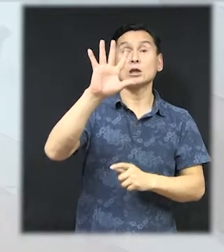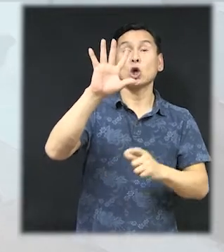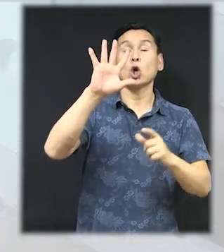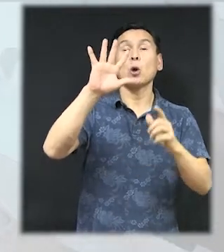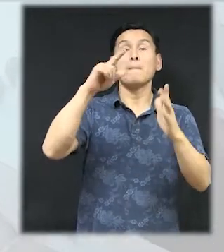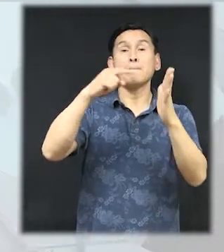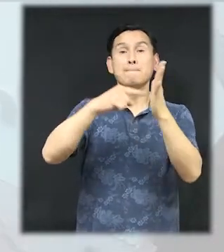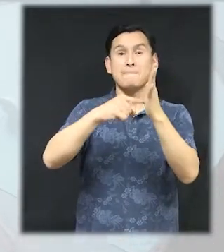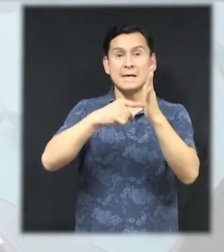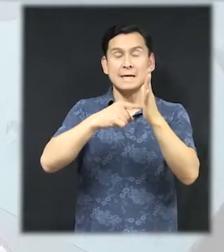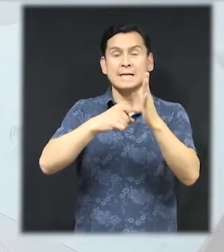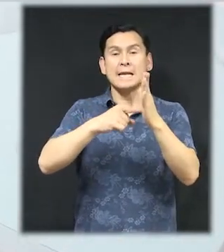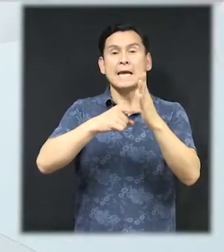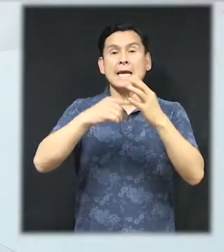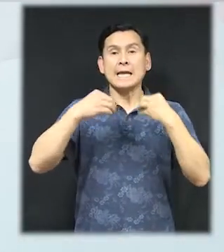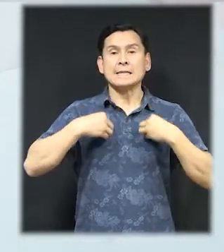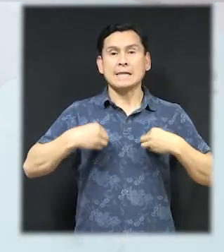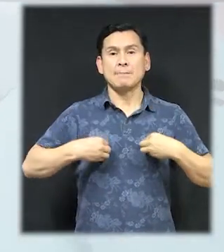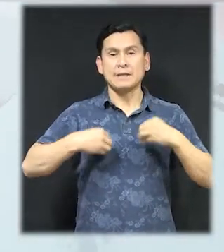destacándose